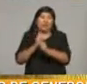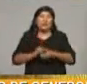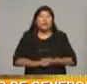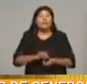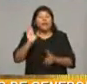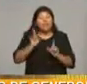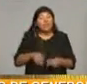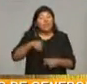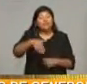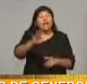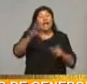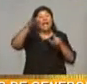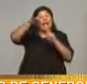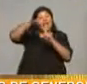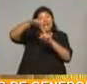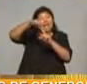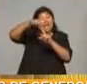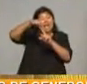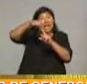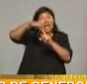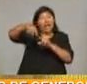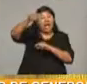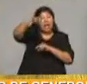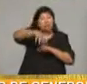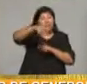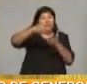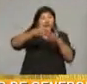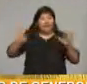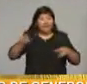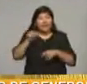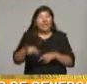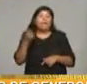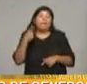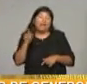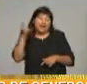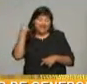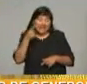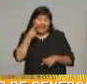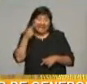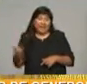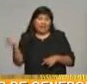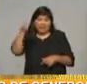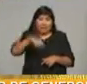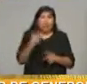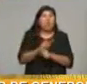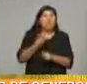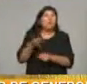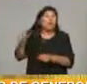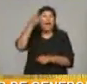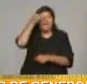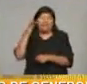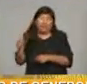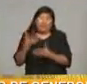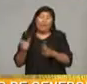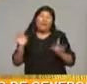la que acá ayer no pudo venir el intendente por razones de salud pero el compromiso ya está está realizado